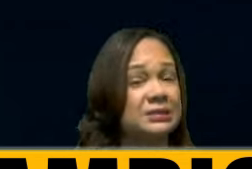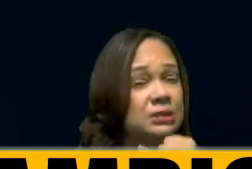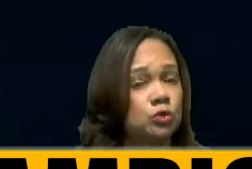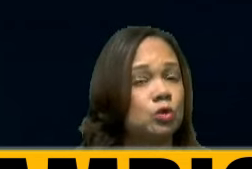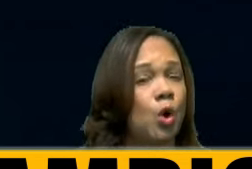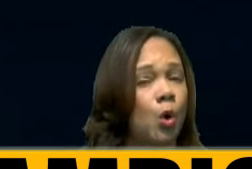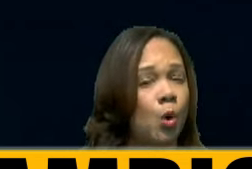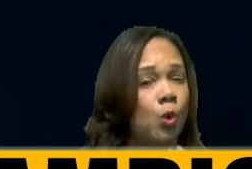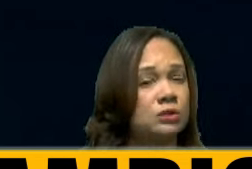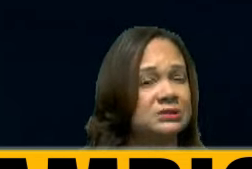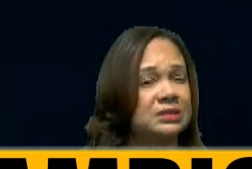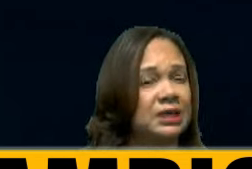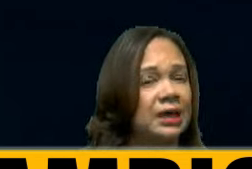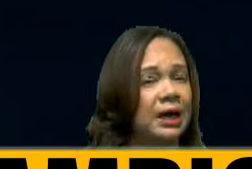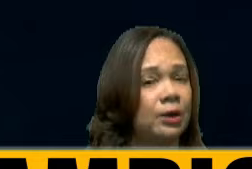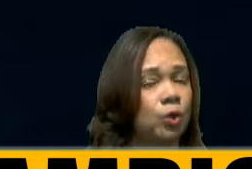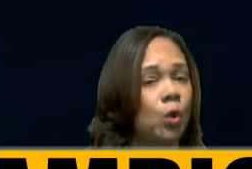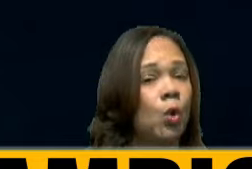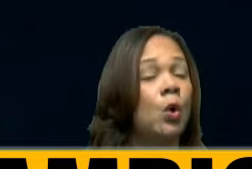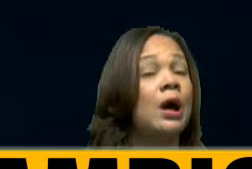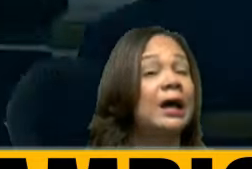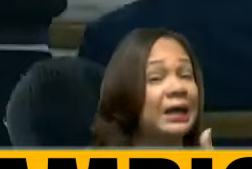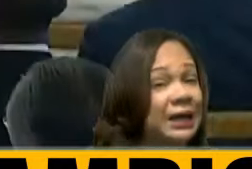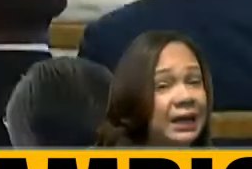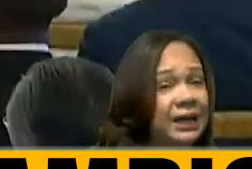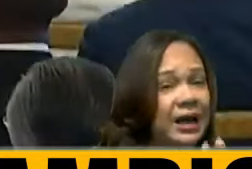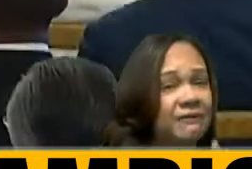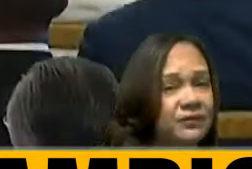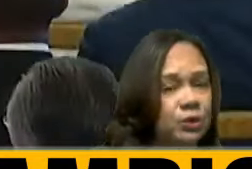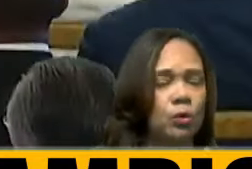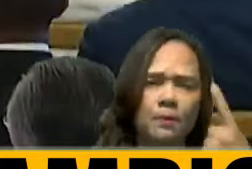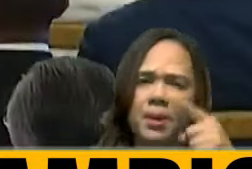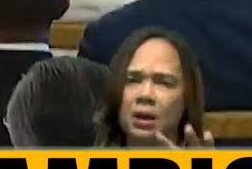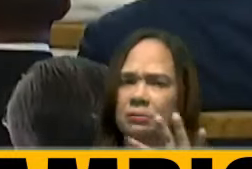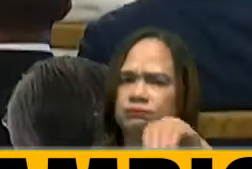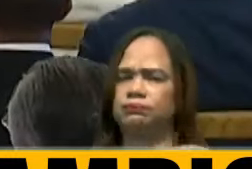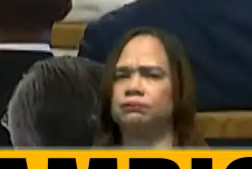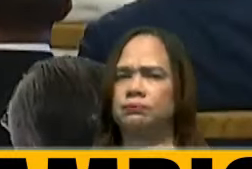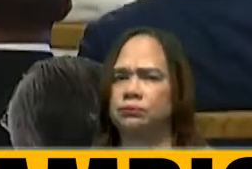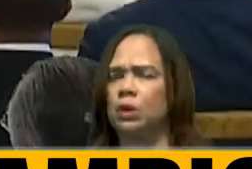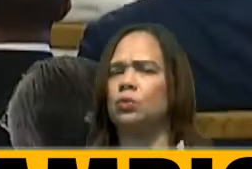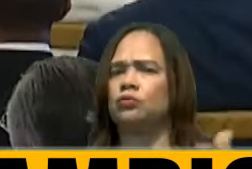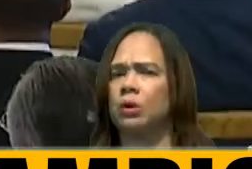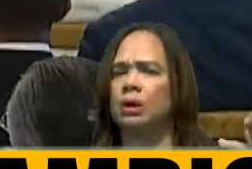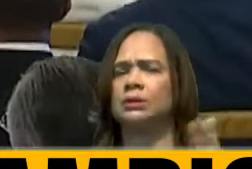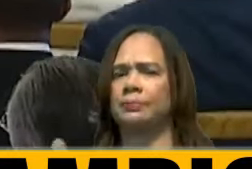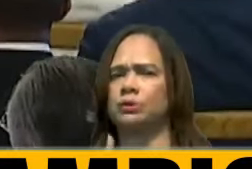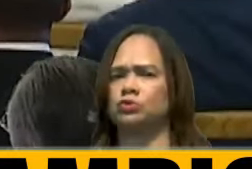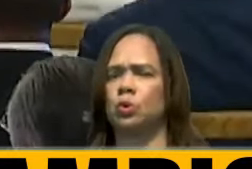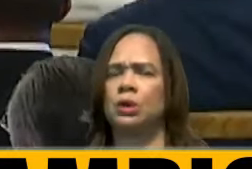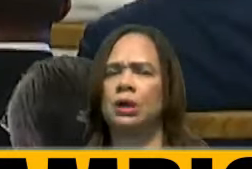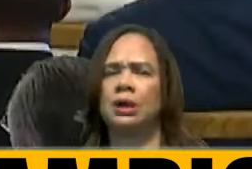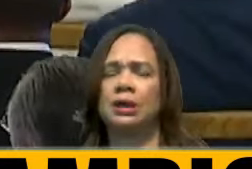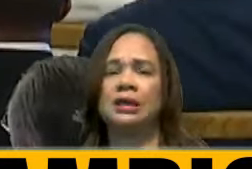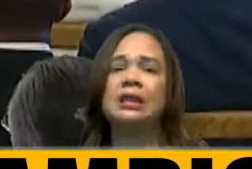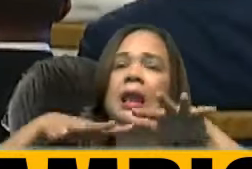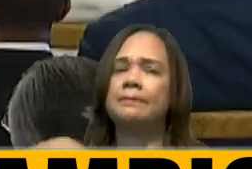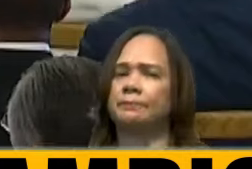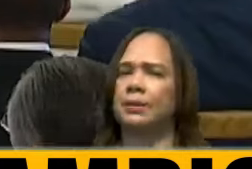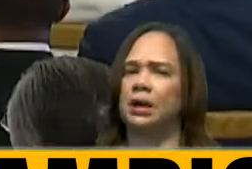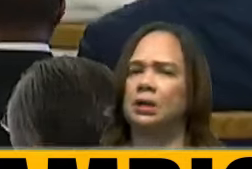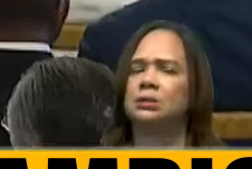el objetivo de fortalecer la coordinación y mejorar la eficiencia en la gestión de los recursos humanos y costeros